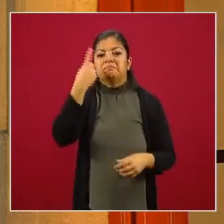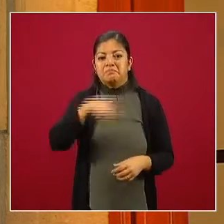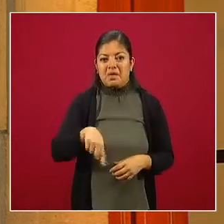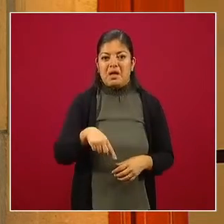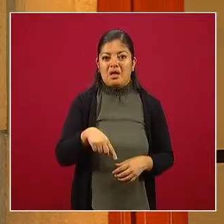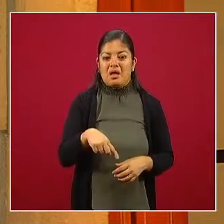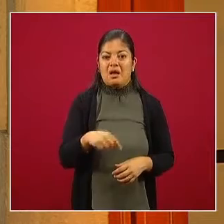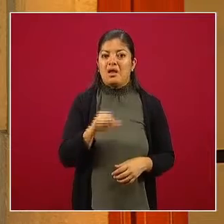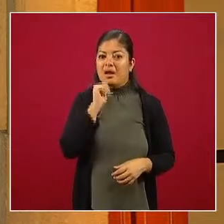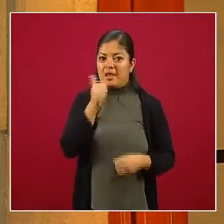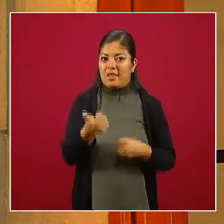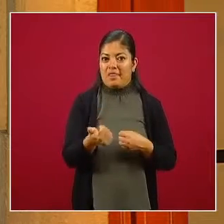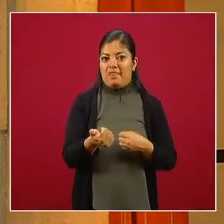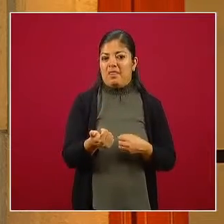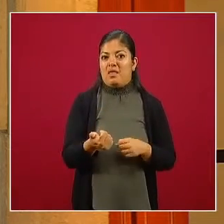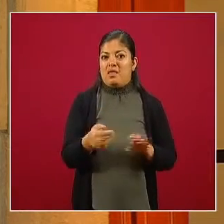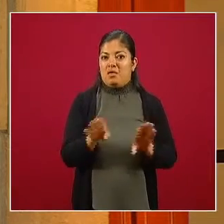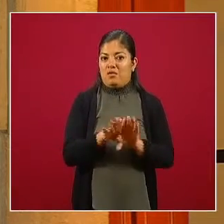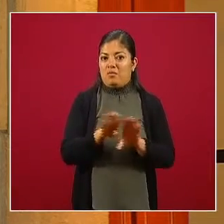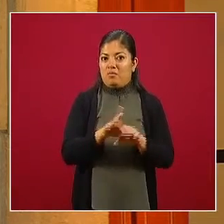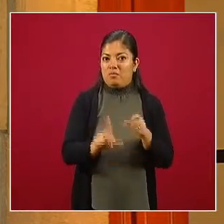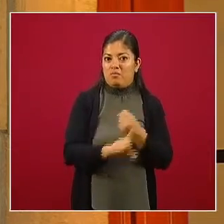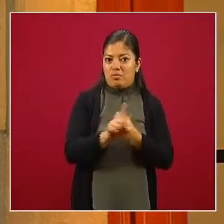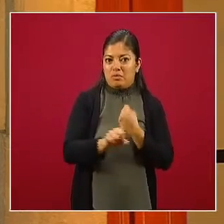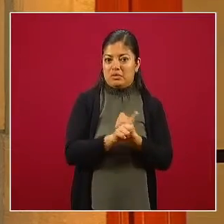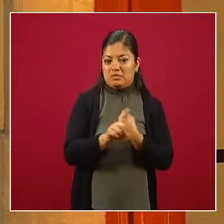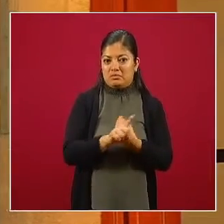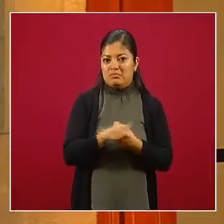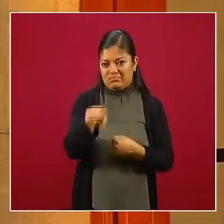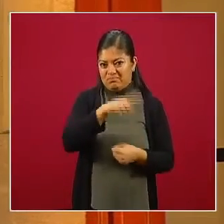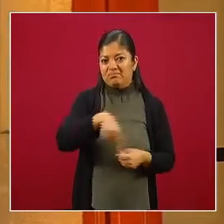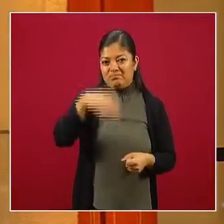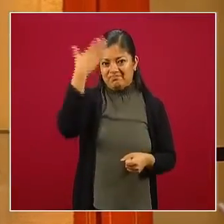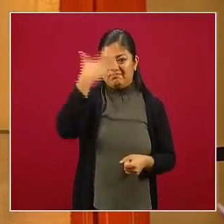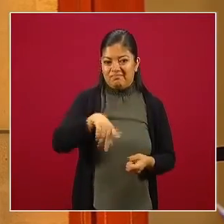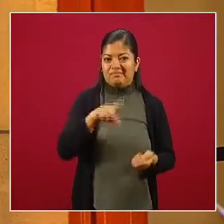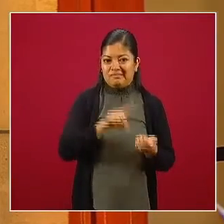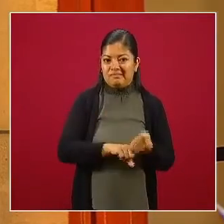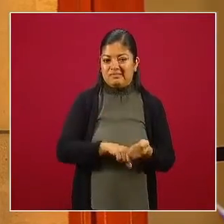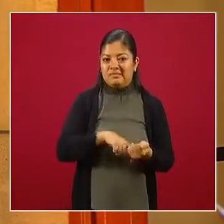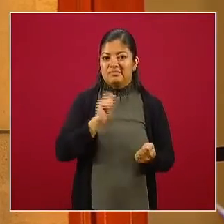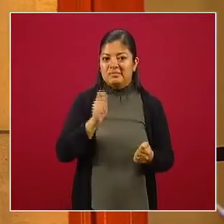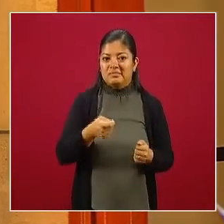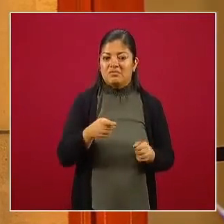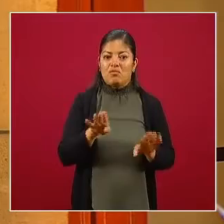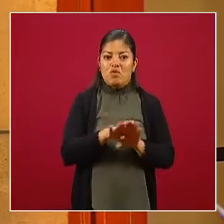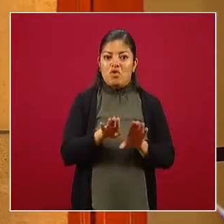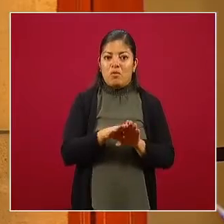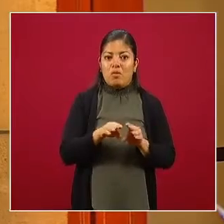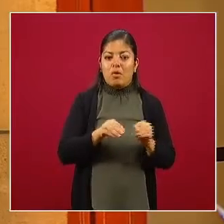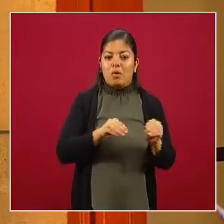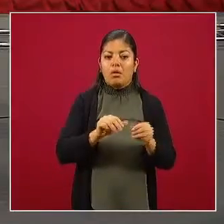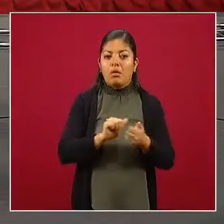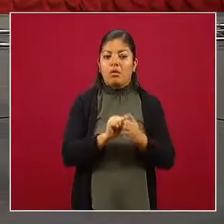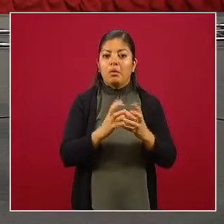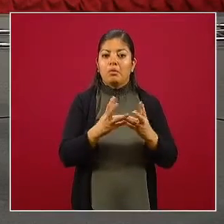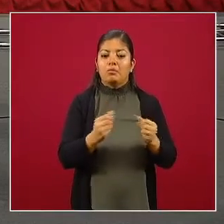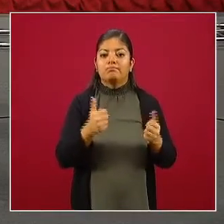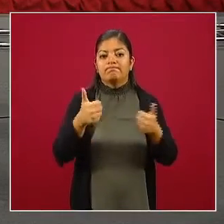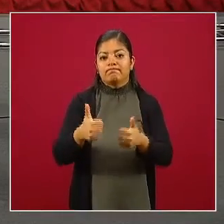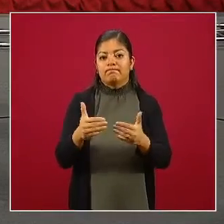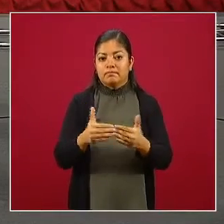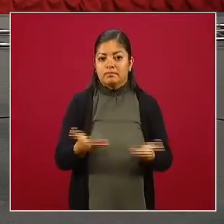no tengan el impacto negativo que sí tienen, como lo sabemos, las intervenciones de reducción de la movilidad. La siguiente,